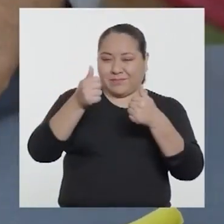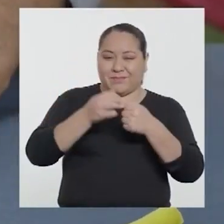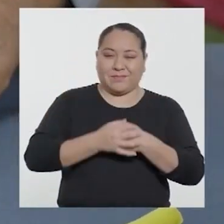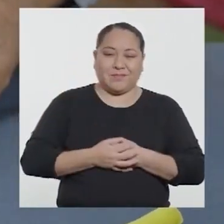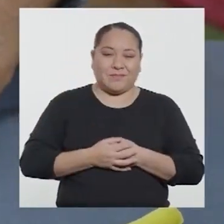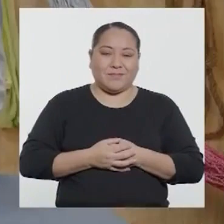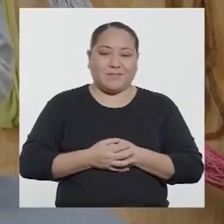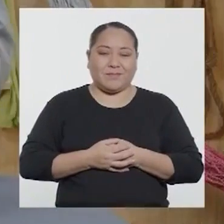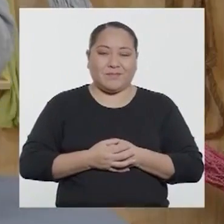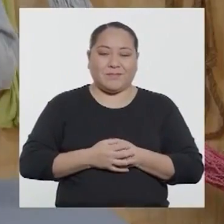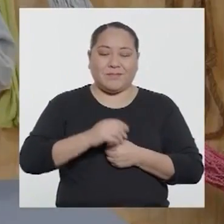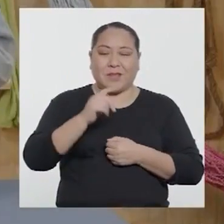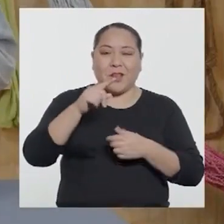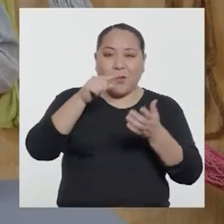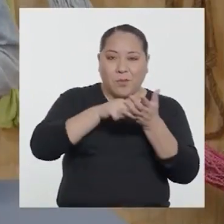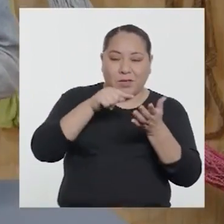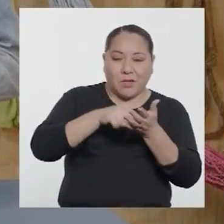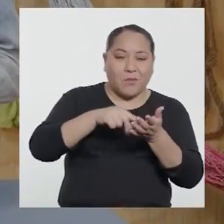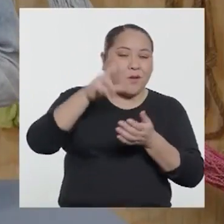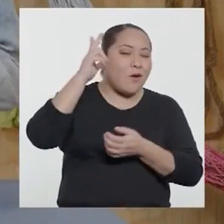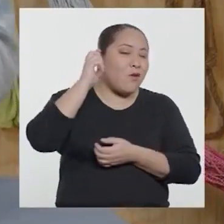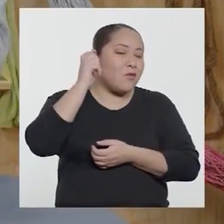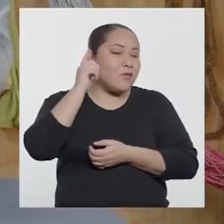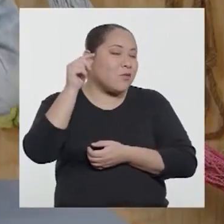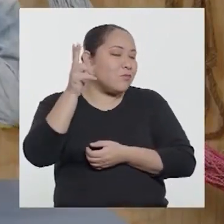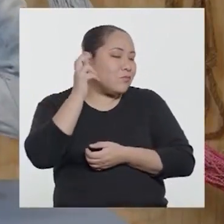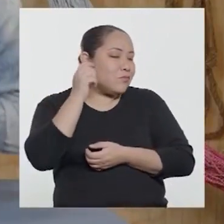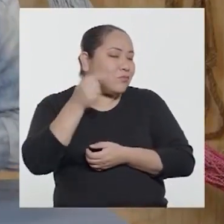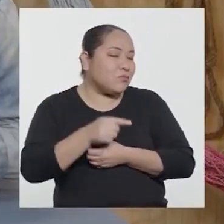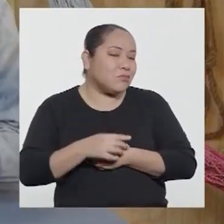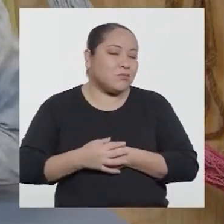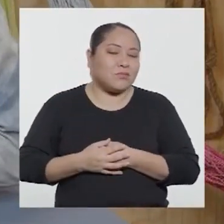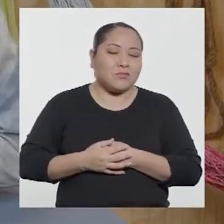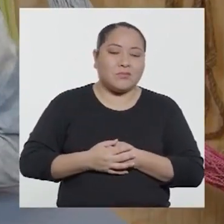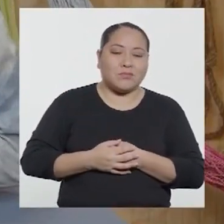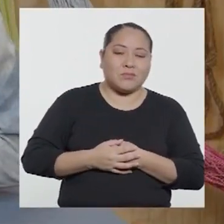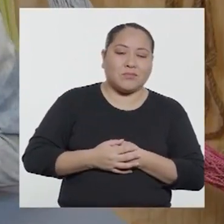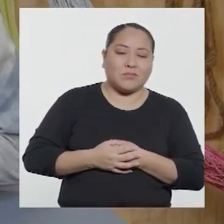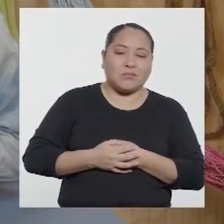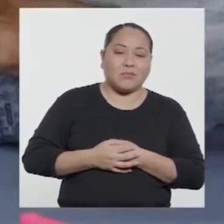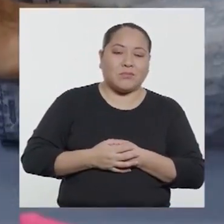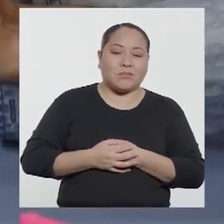Ahí está. Y lo prendemos para escuchar cómo suena.